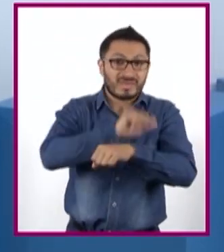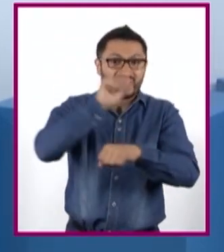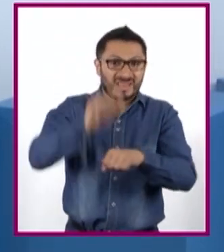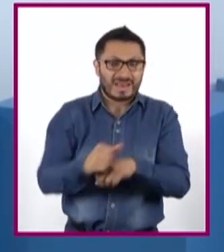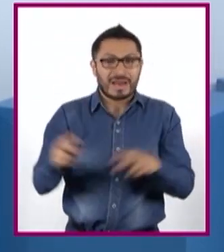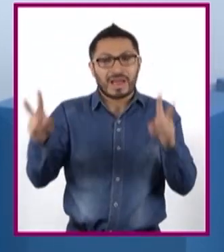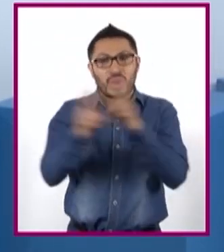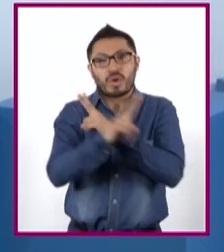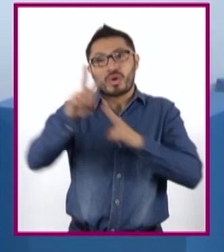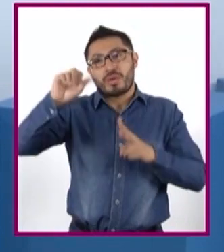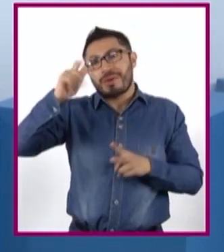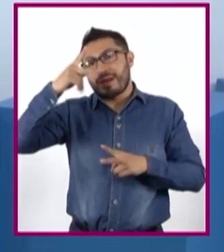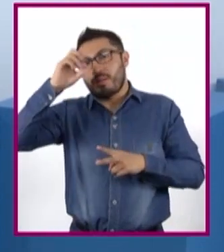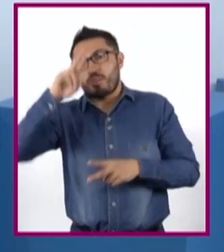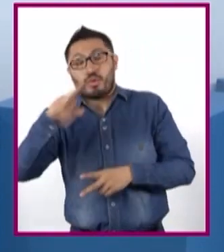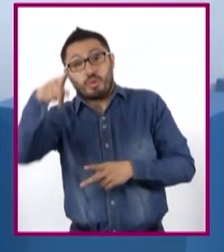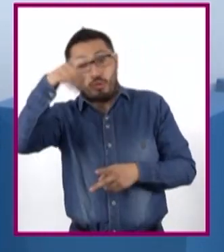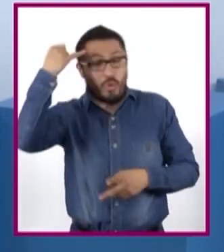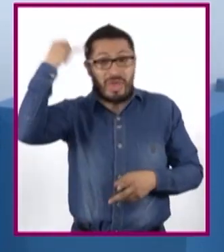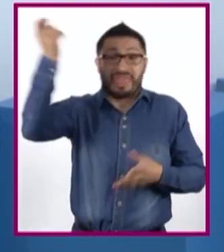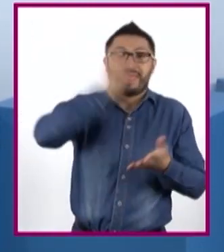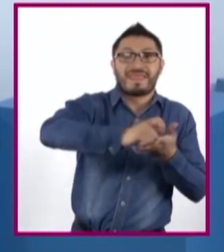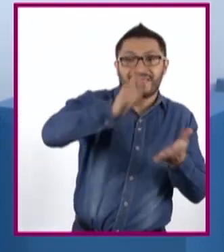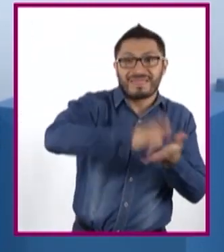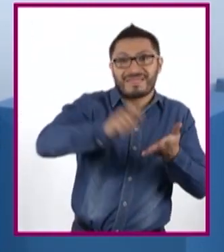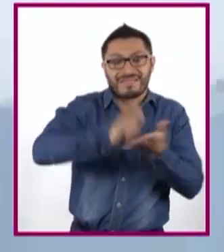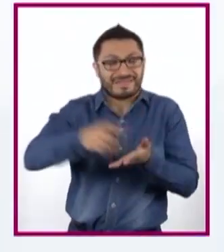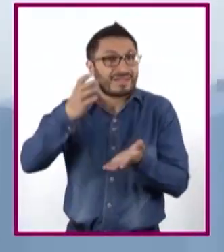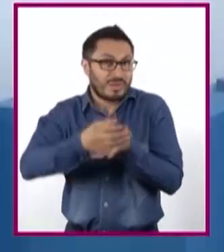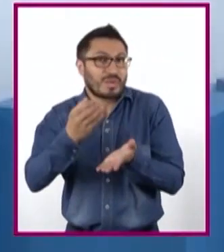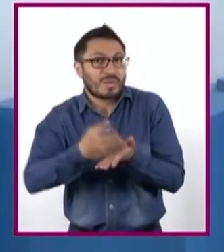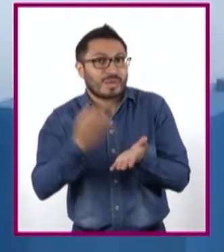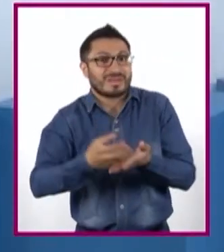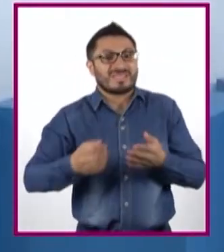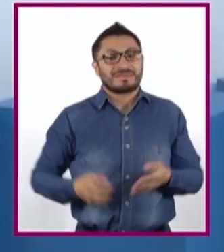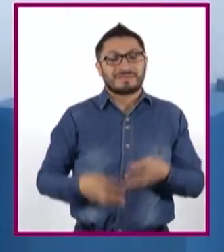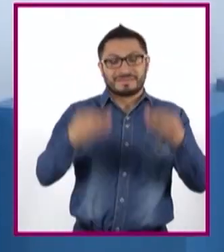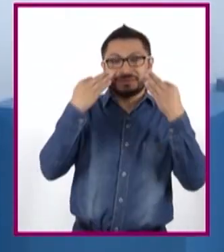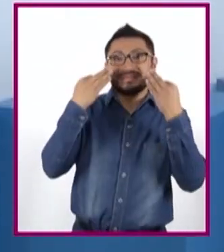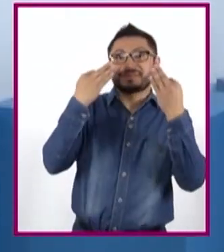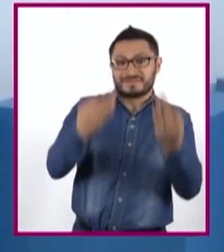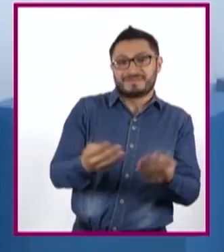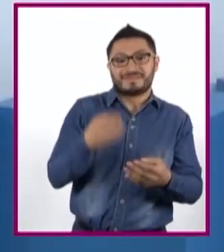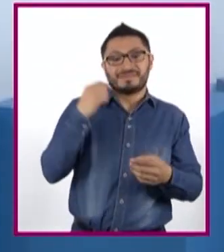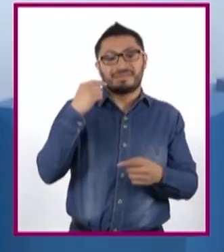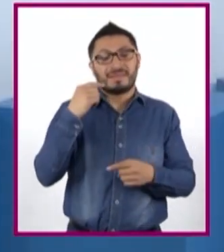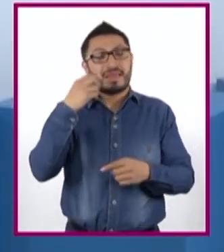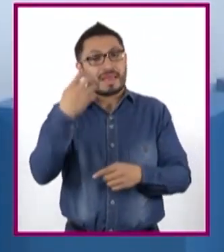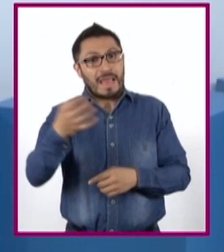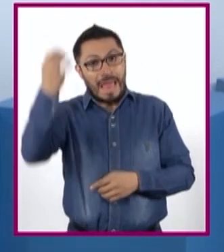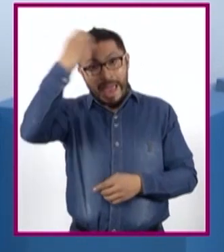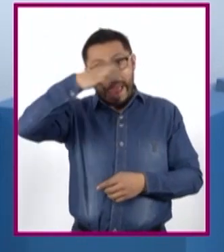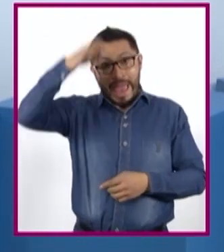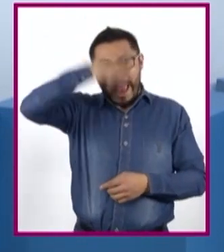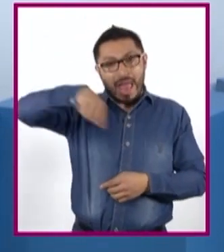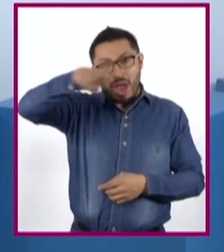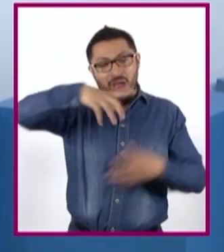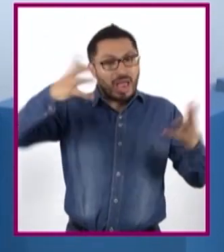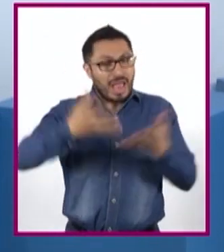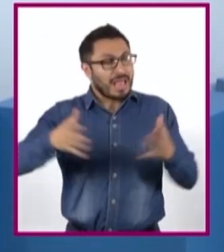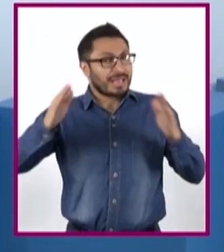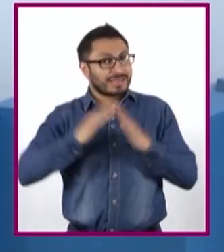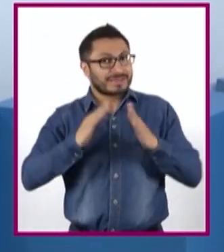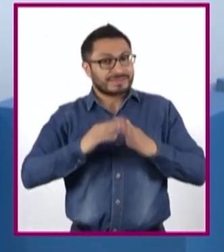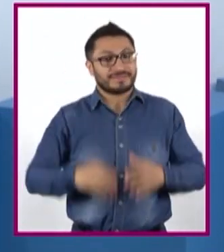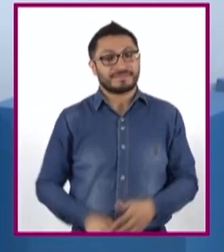vapor. Escriban sus ideas en su cuaderno. Como vieron, este es un experimento que pueden realizar en